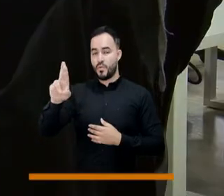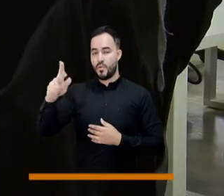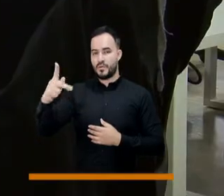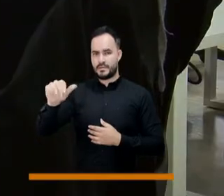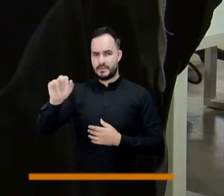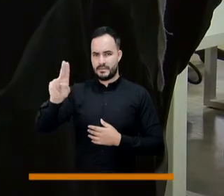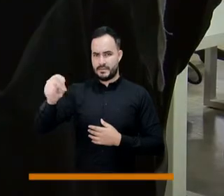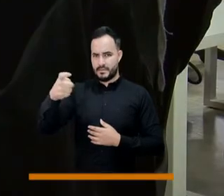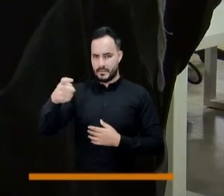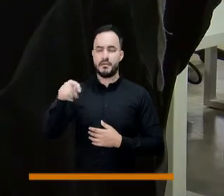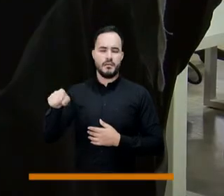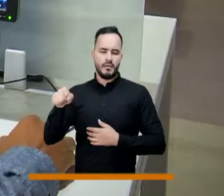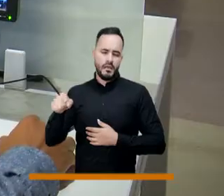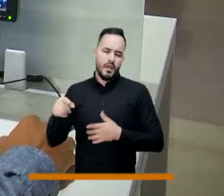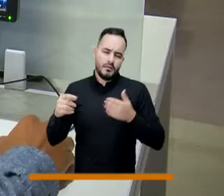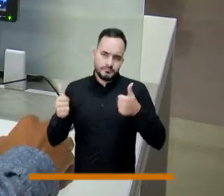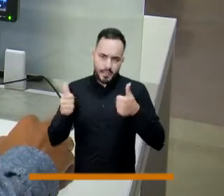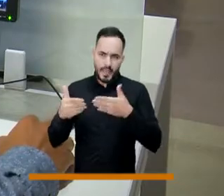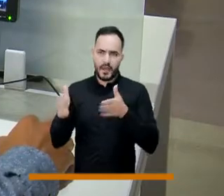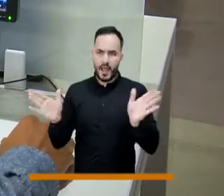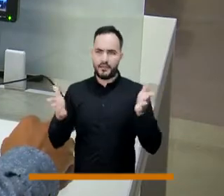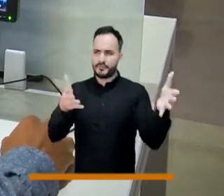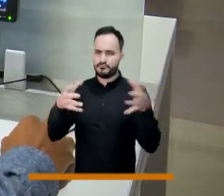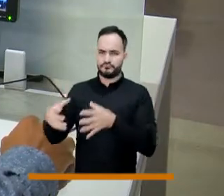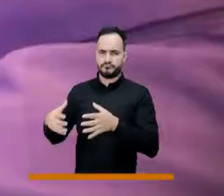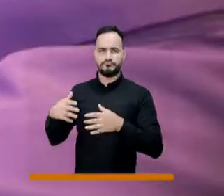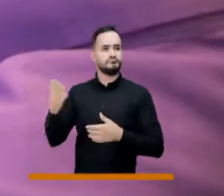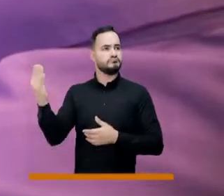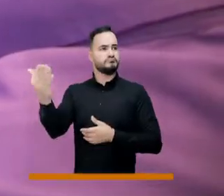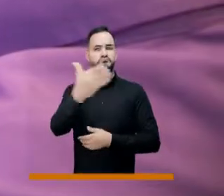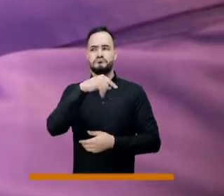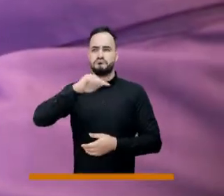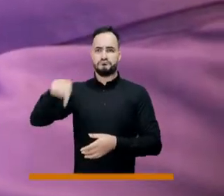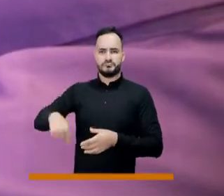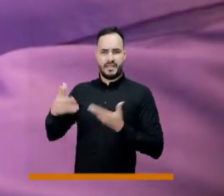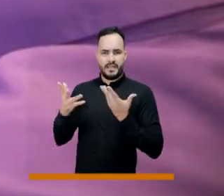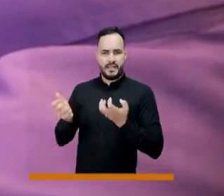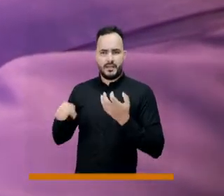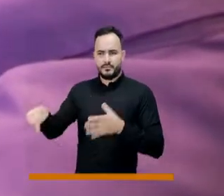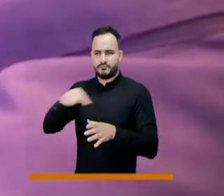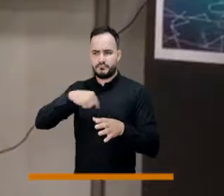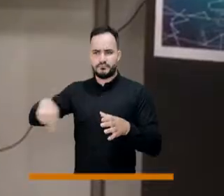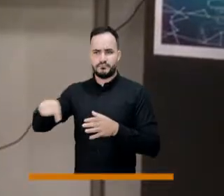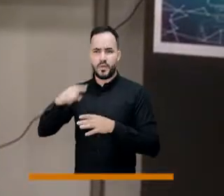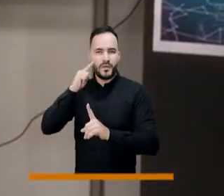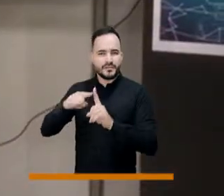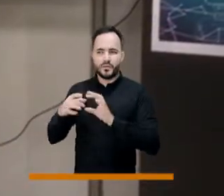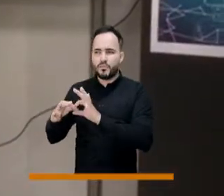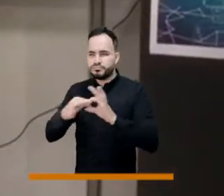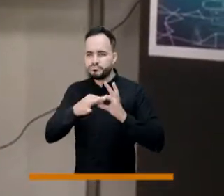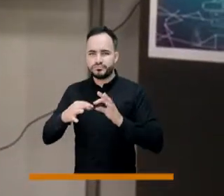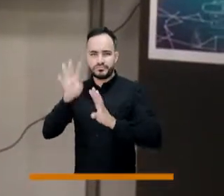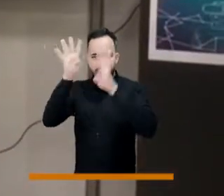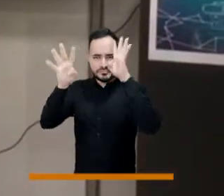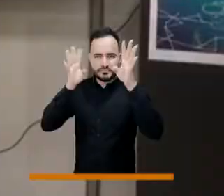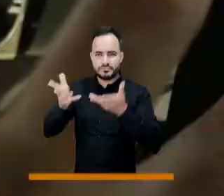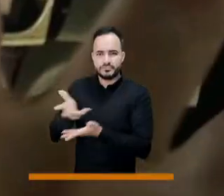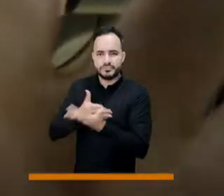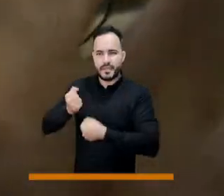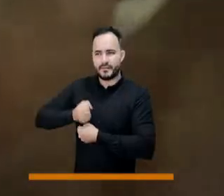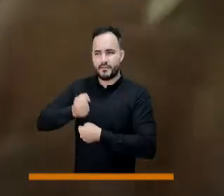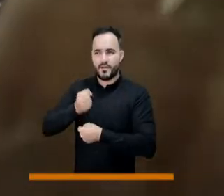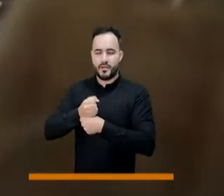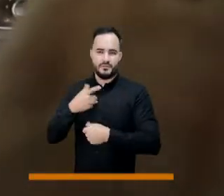acceso dentro de unos centros especiales, dentro de unos espacios especiales, unas infraestructuras con sus dispositivos creados para